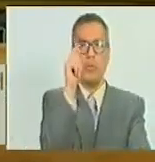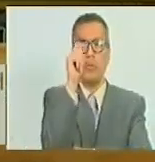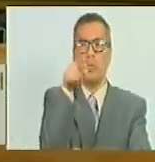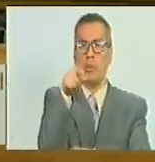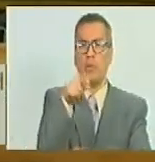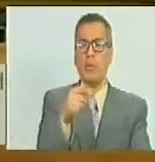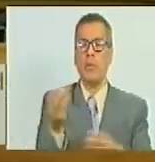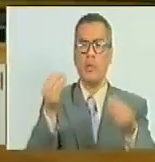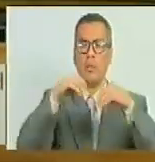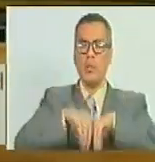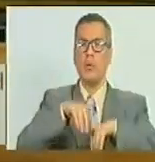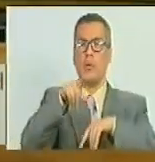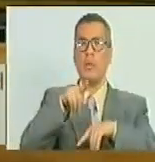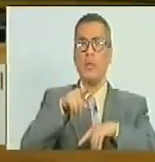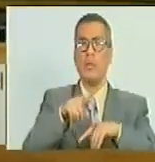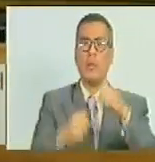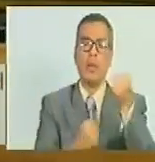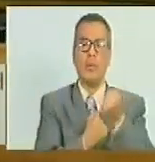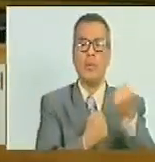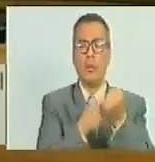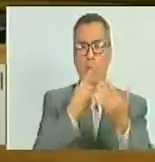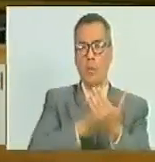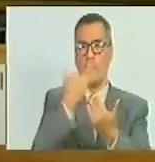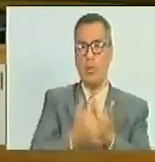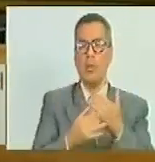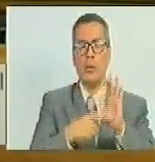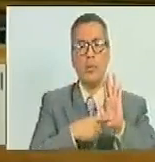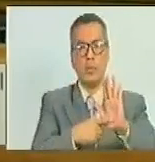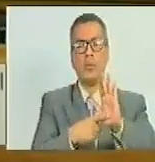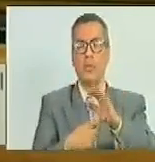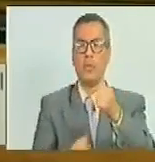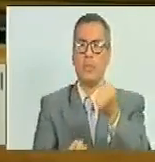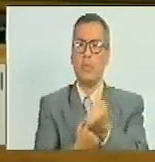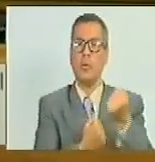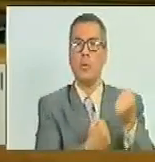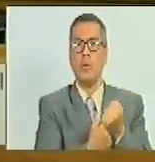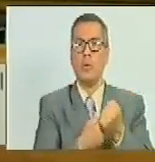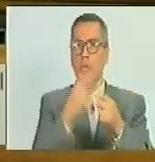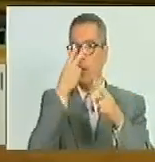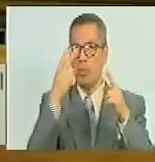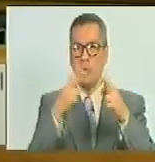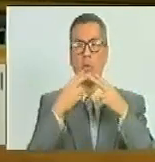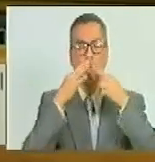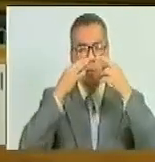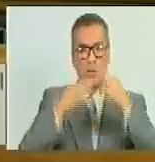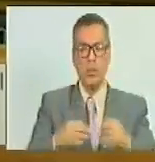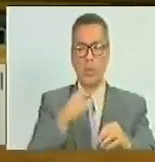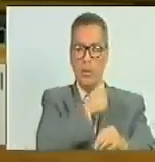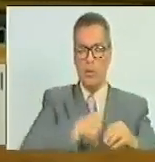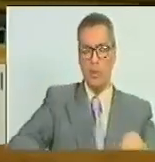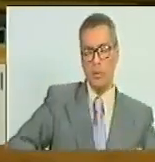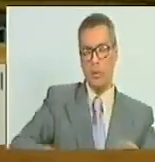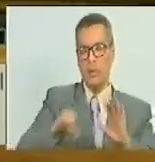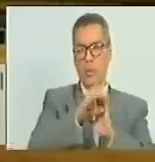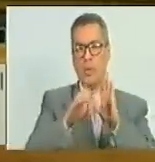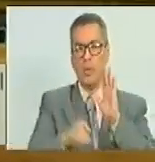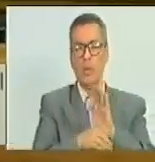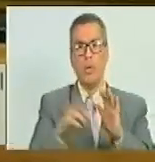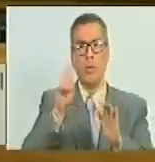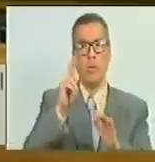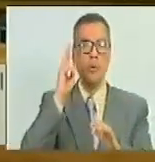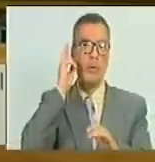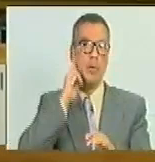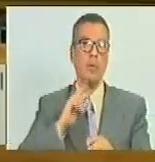estén de acuerdo en apoyar el proyecto presentado en respaldo a las visitas oficiales del presidente constitucional de la